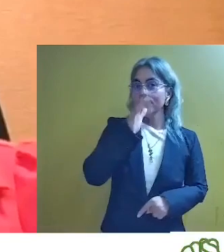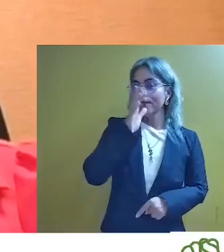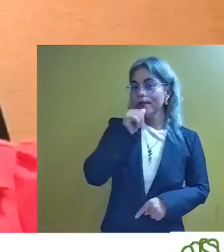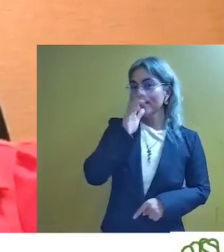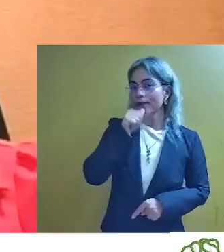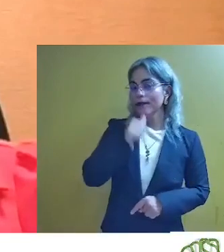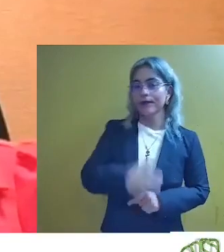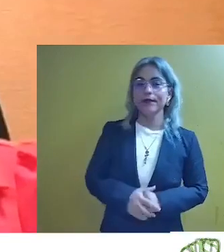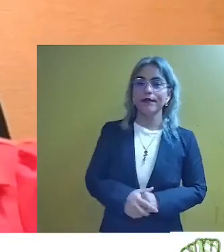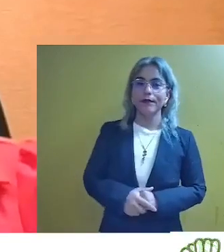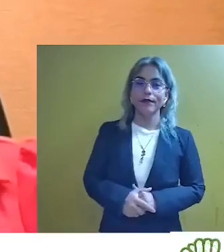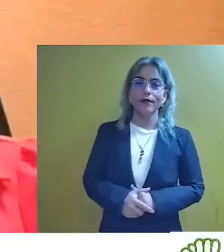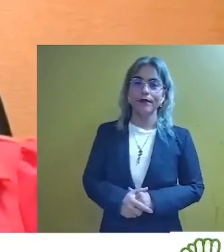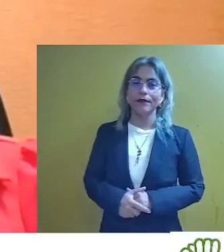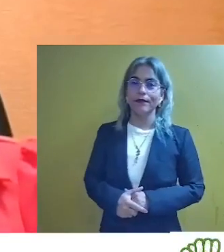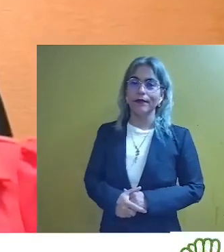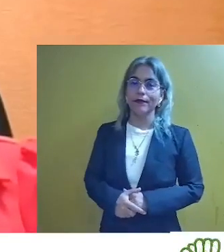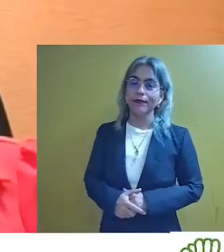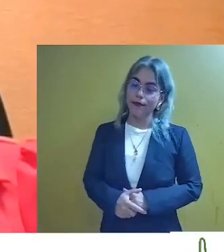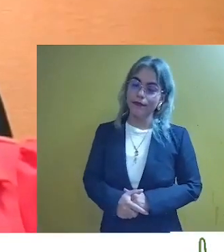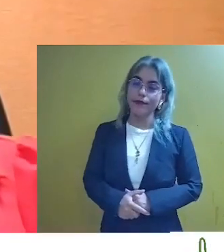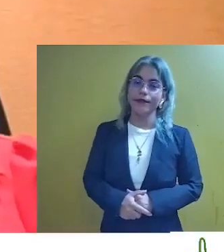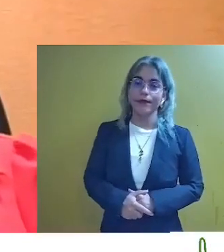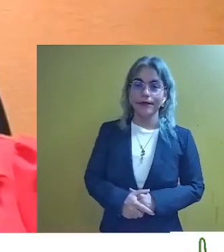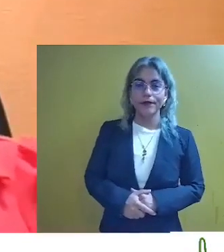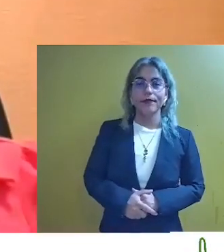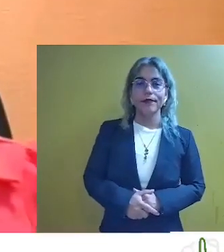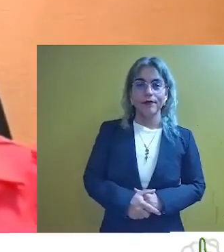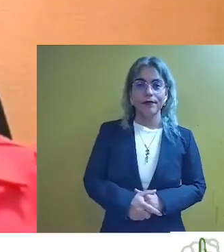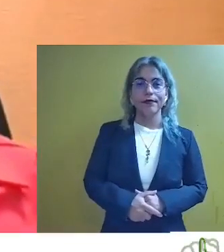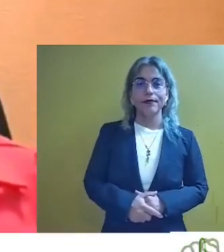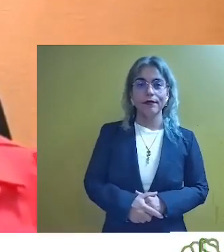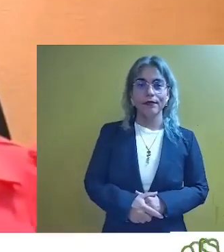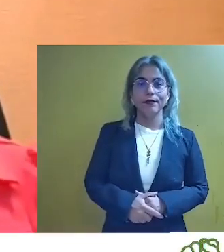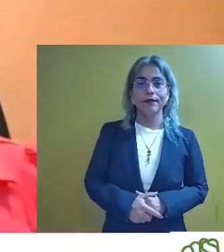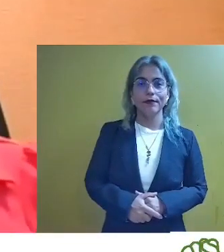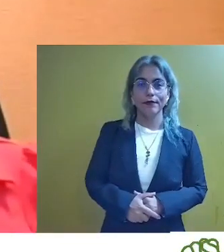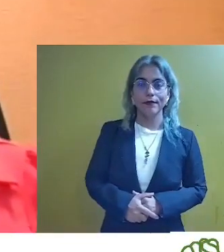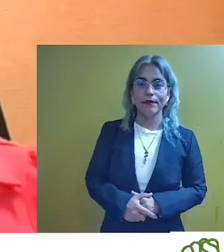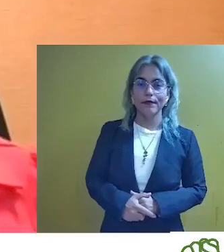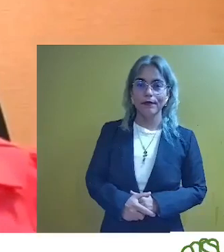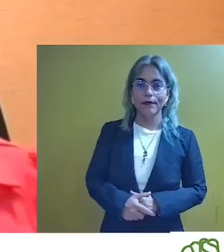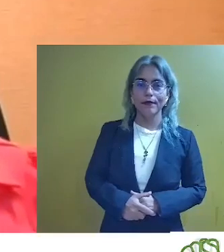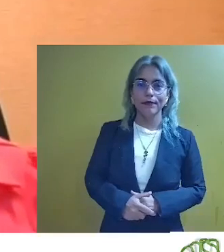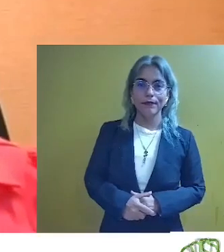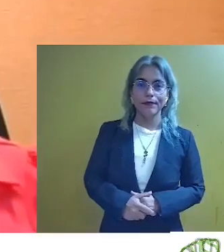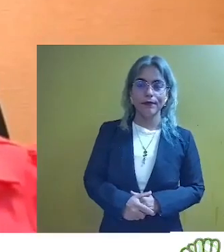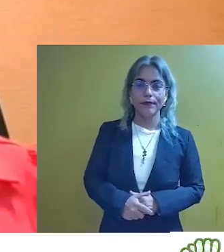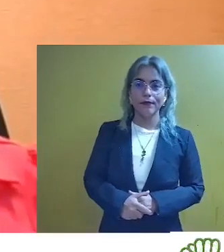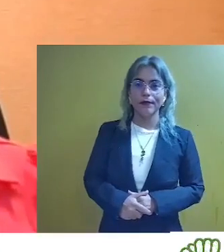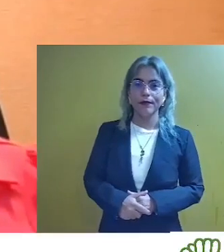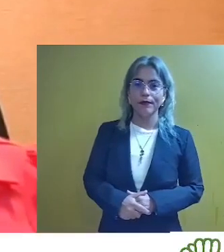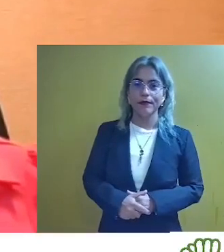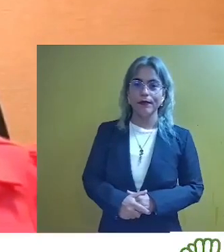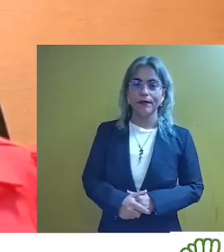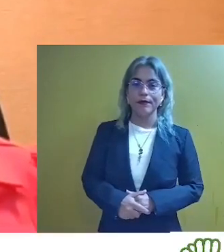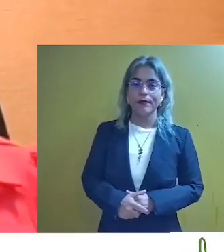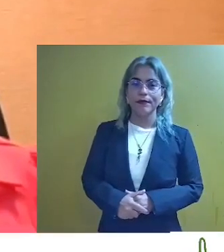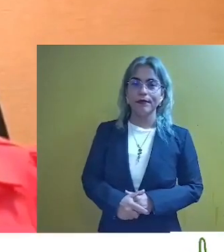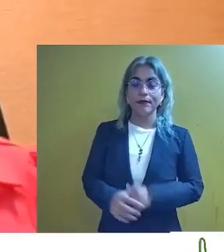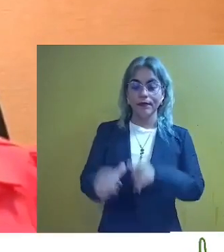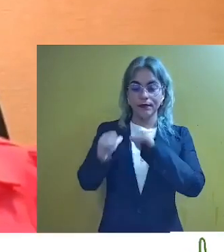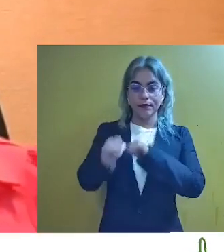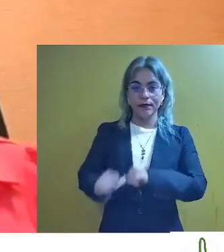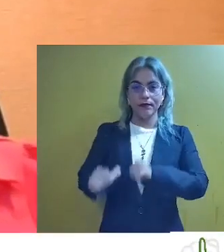resolución de este tribunal la falta de defensa y excepciones de la